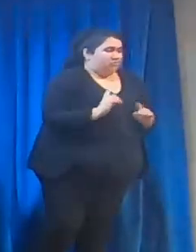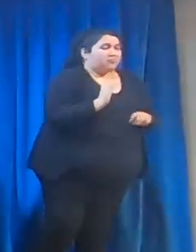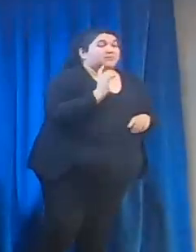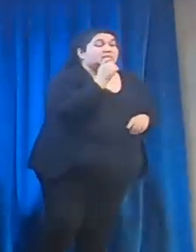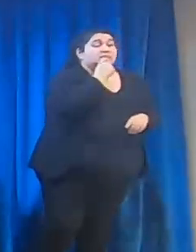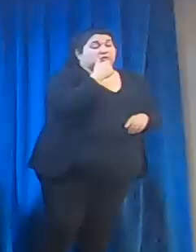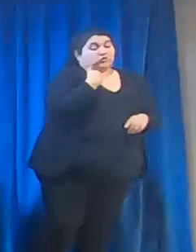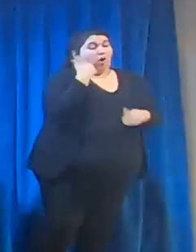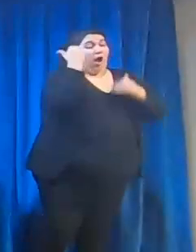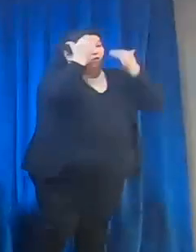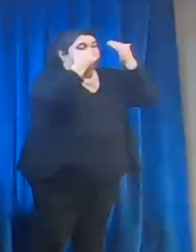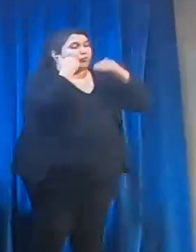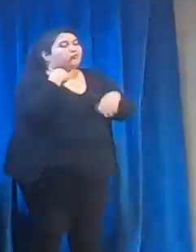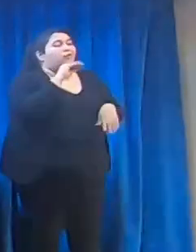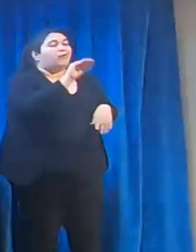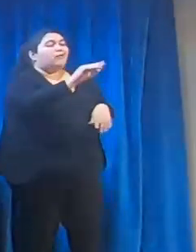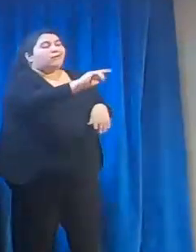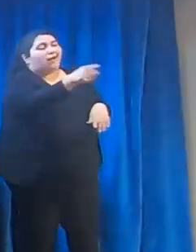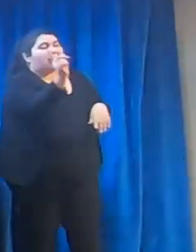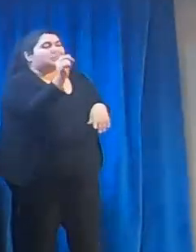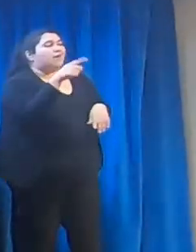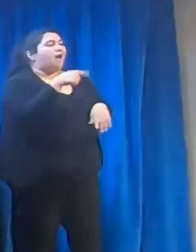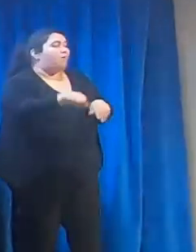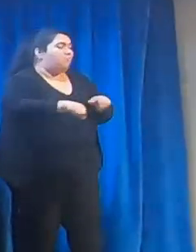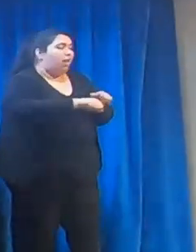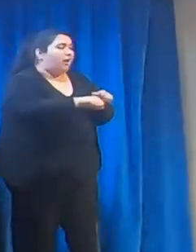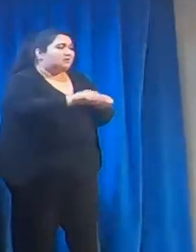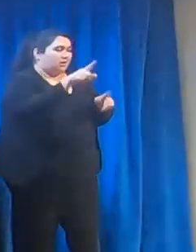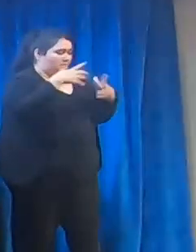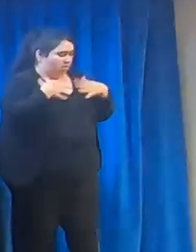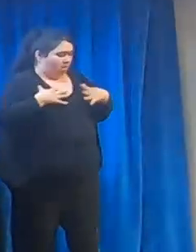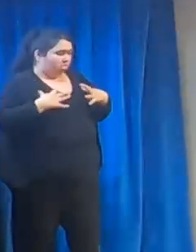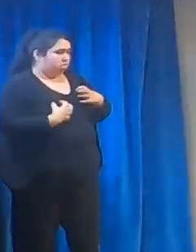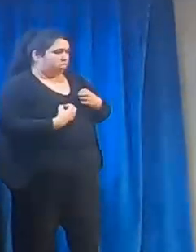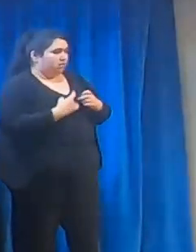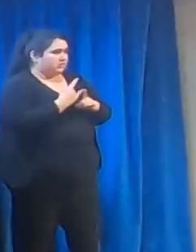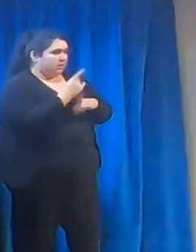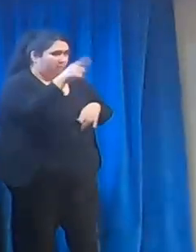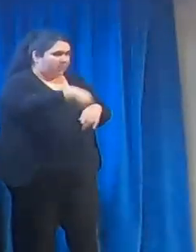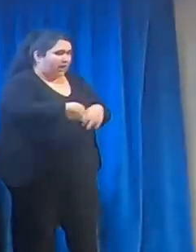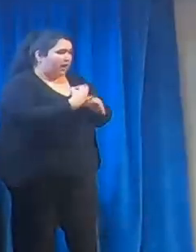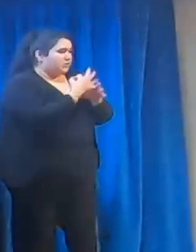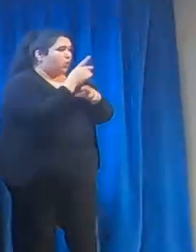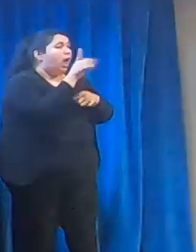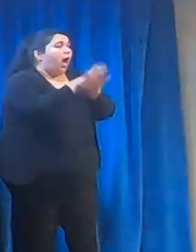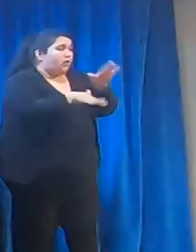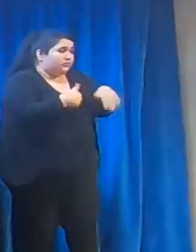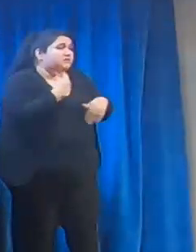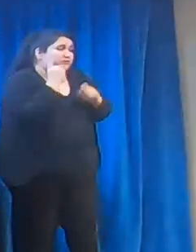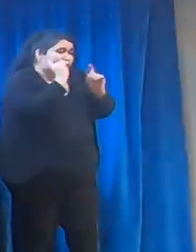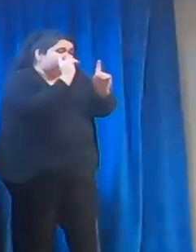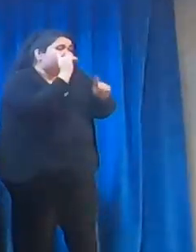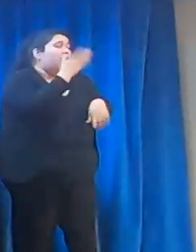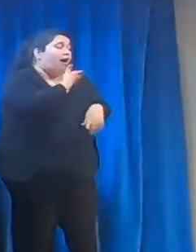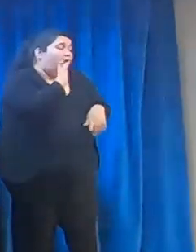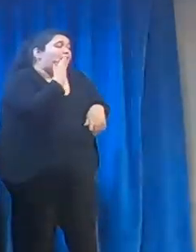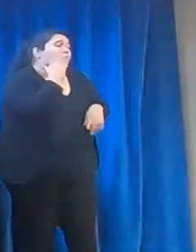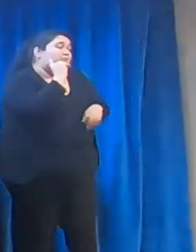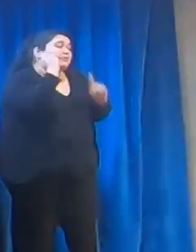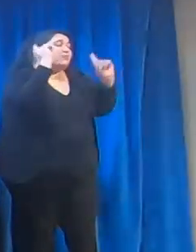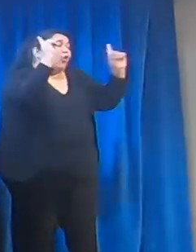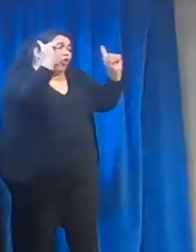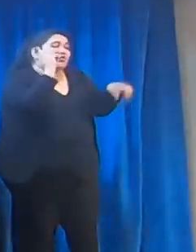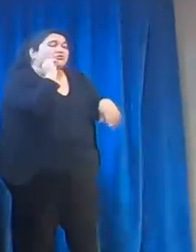ver, ¿por qué no decís a mamita que planche la camisa, que siempre venís así a la escuela, ¿no? Cosa que a veces sale todavía ese viejo discurso docente